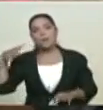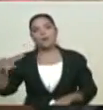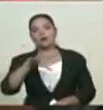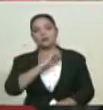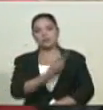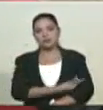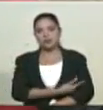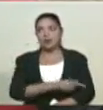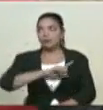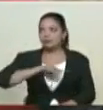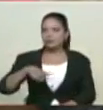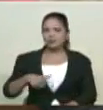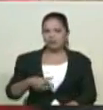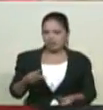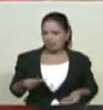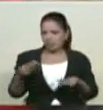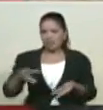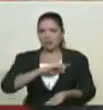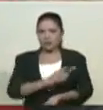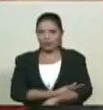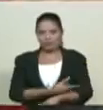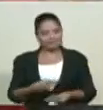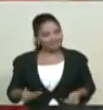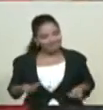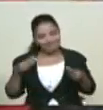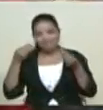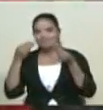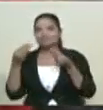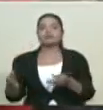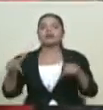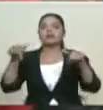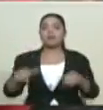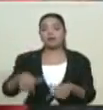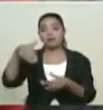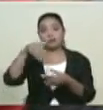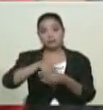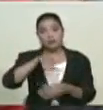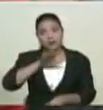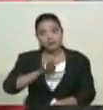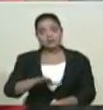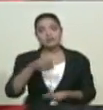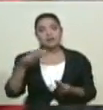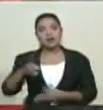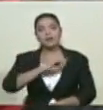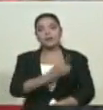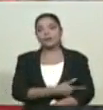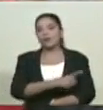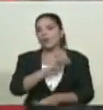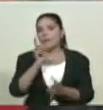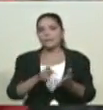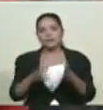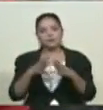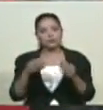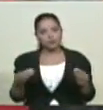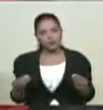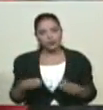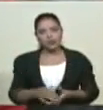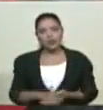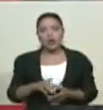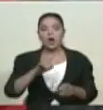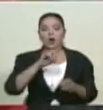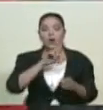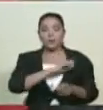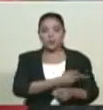que más que acercarle el poder al pueblo, hay que darle poder al pueblo. Y estas elecciones es parte de todo ese juego completo, pues. Poder